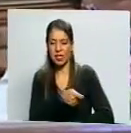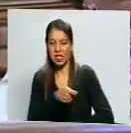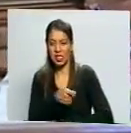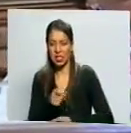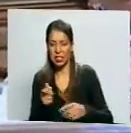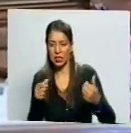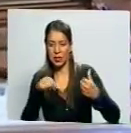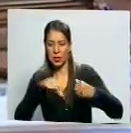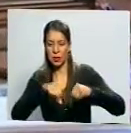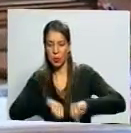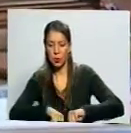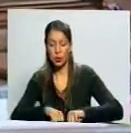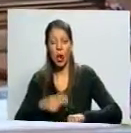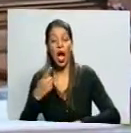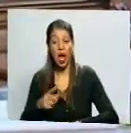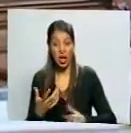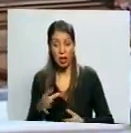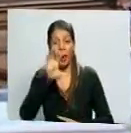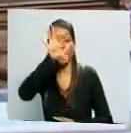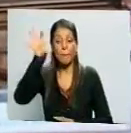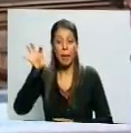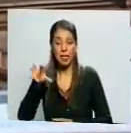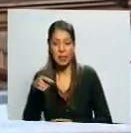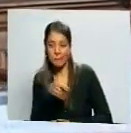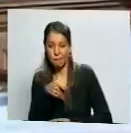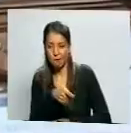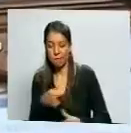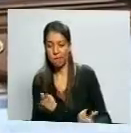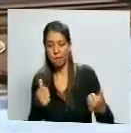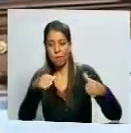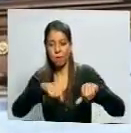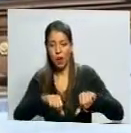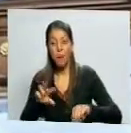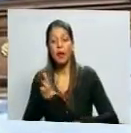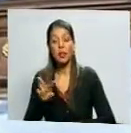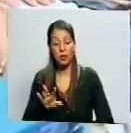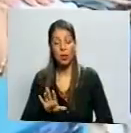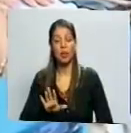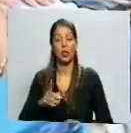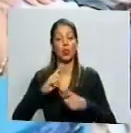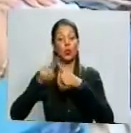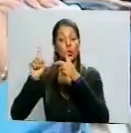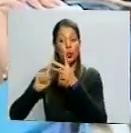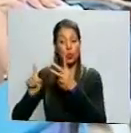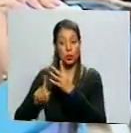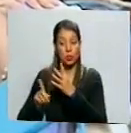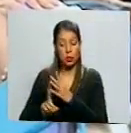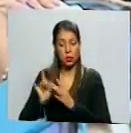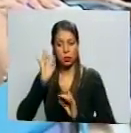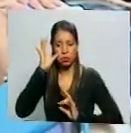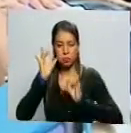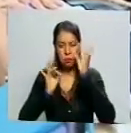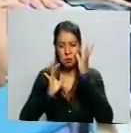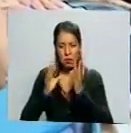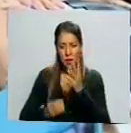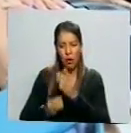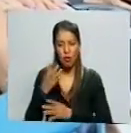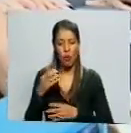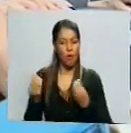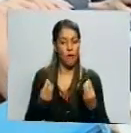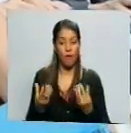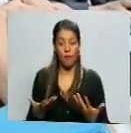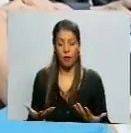Venezuela, la guerra económica que se ha generado contra nuestro país, ha tenido diversas variantes. Una de ellas